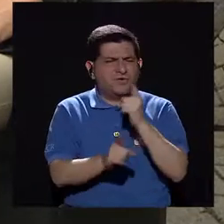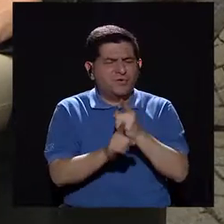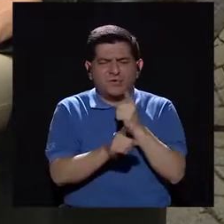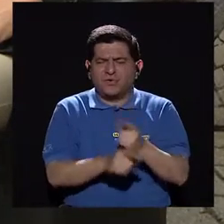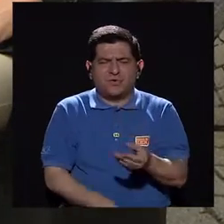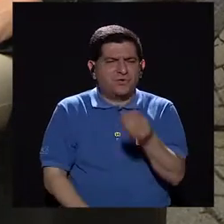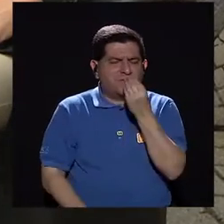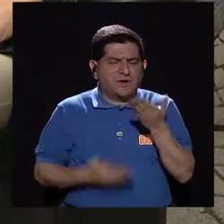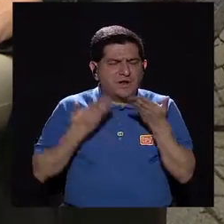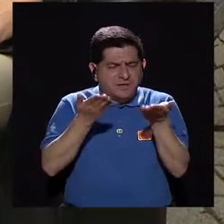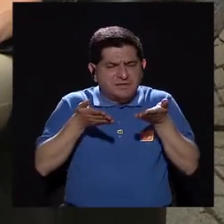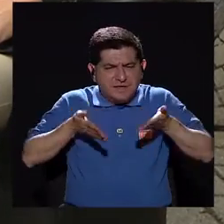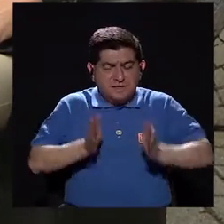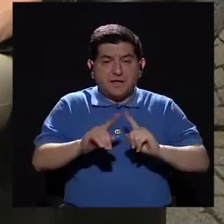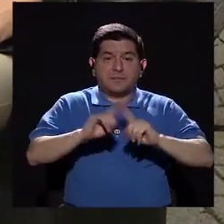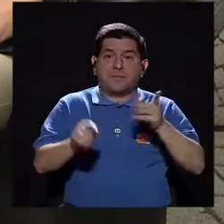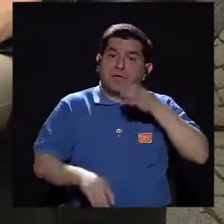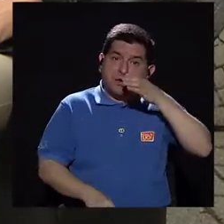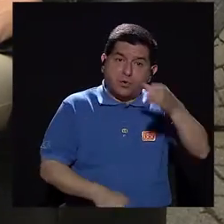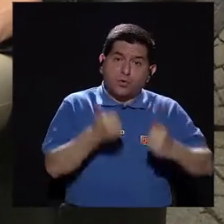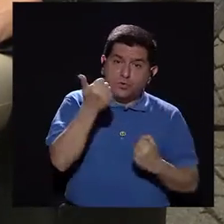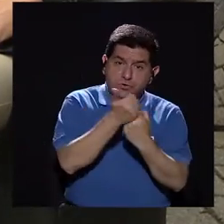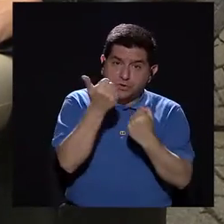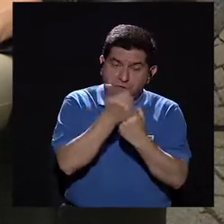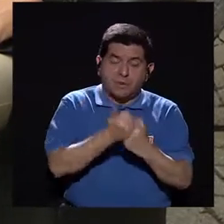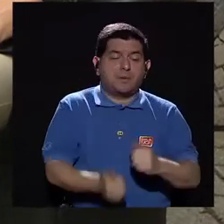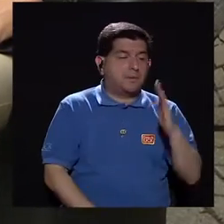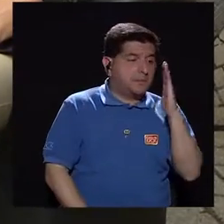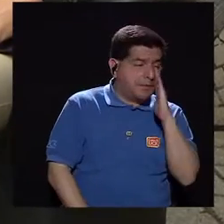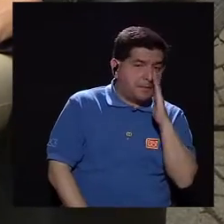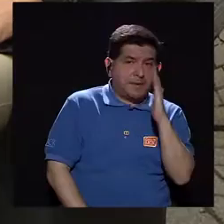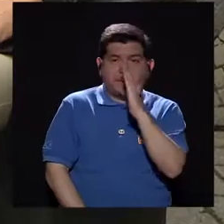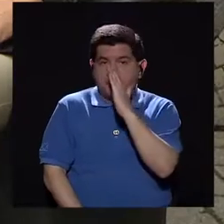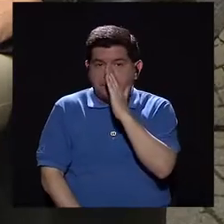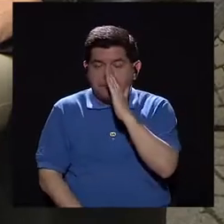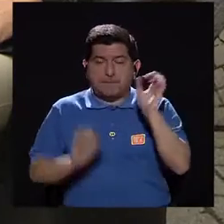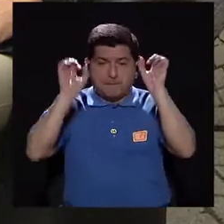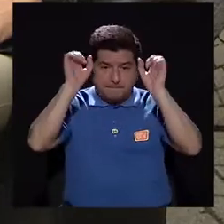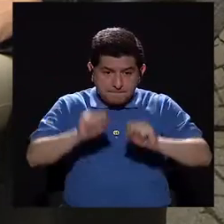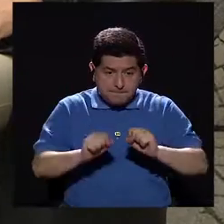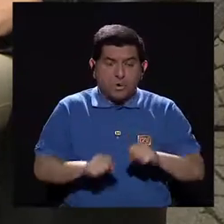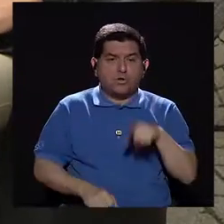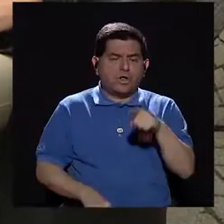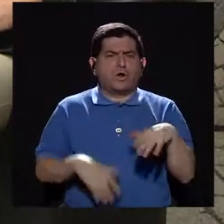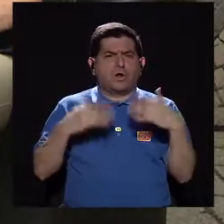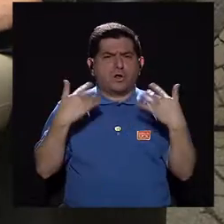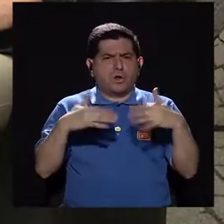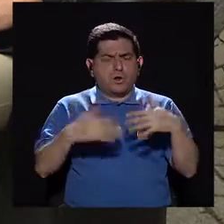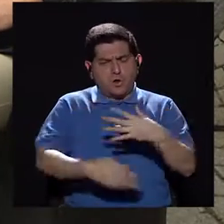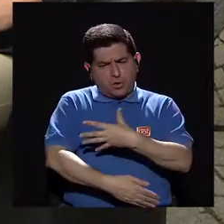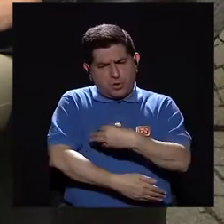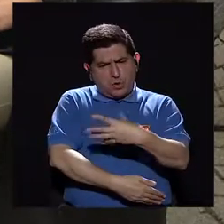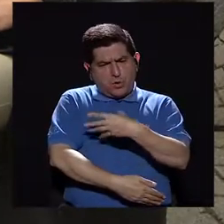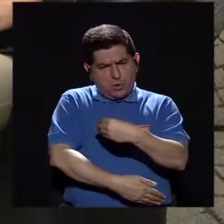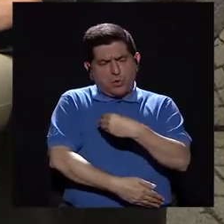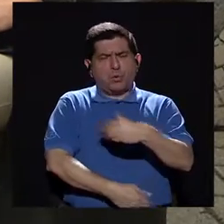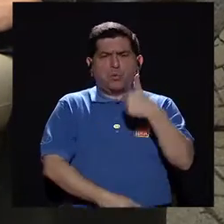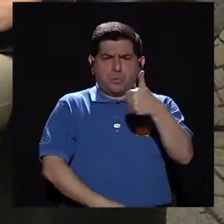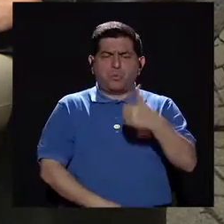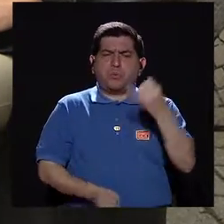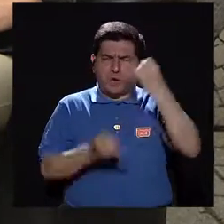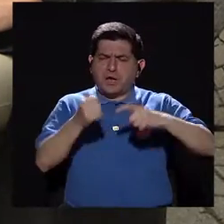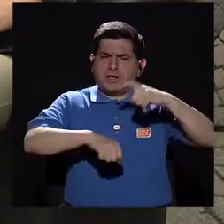a sus hijos correctamente y a través de una consejería de apoyo madre a madre lograron tener mucha leche y